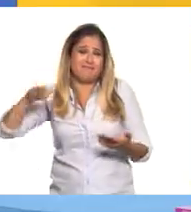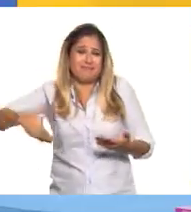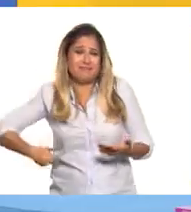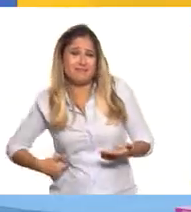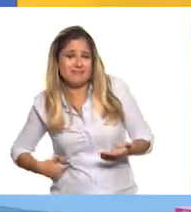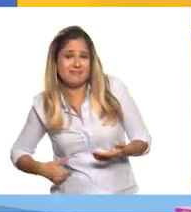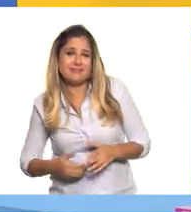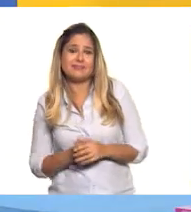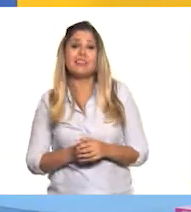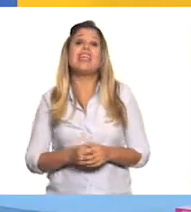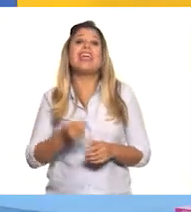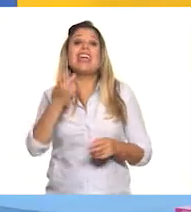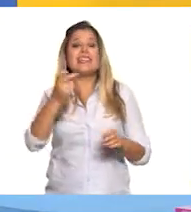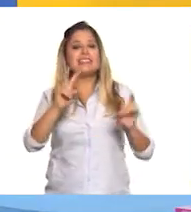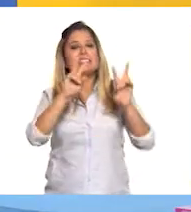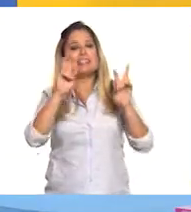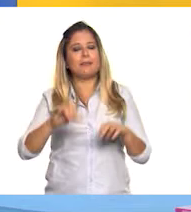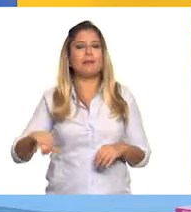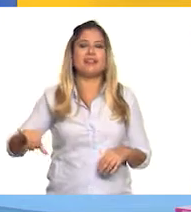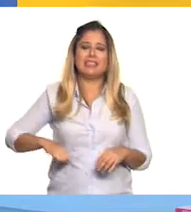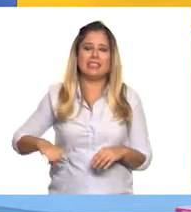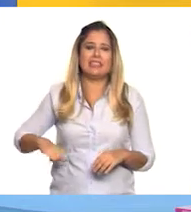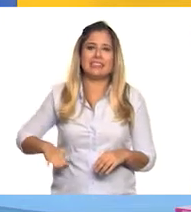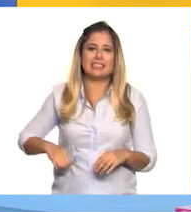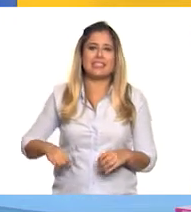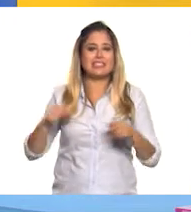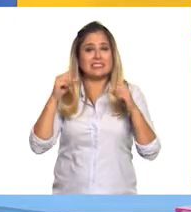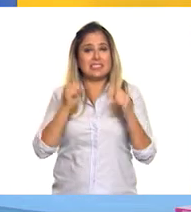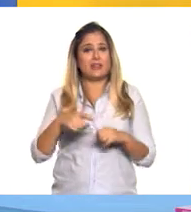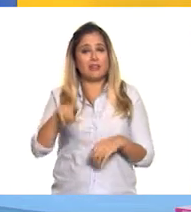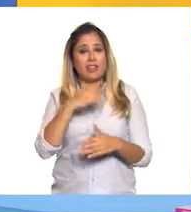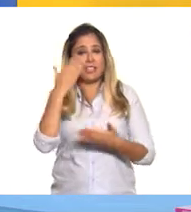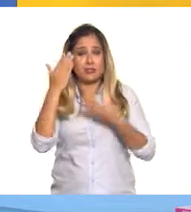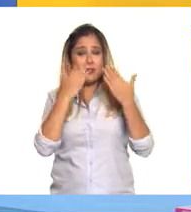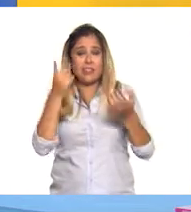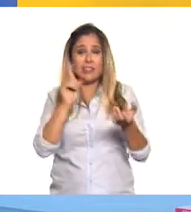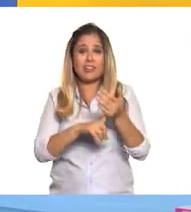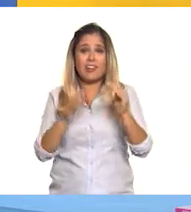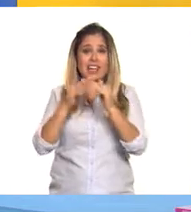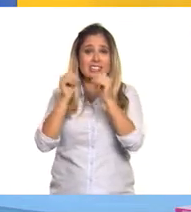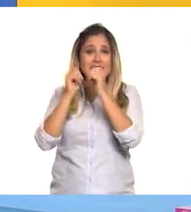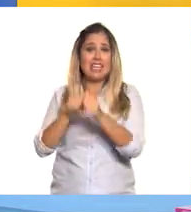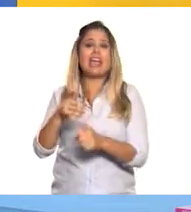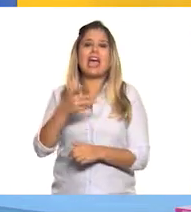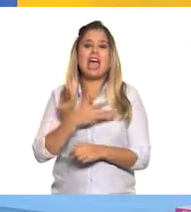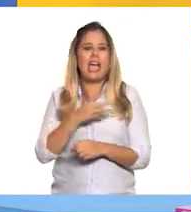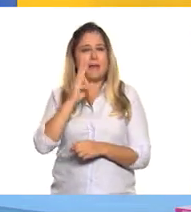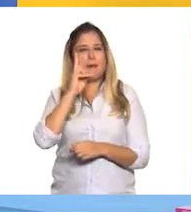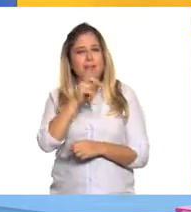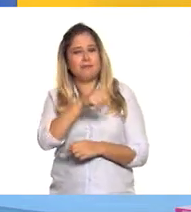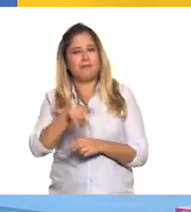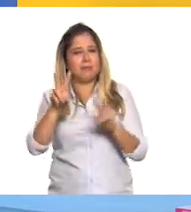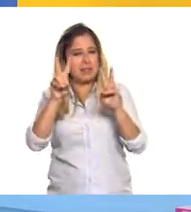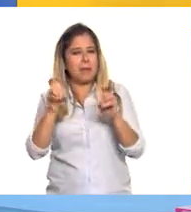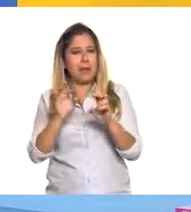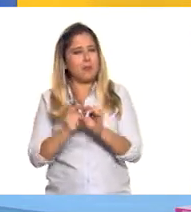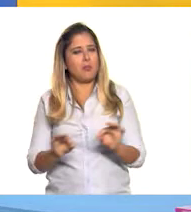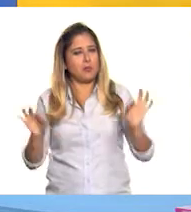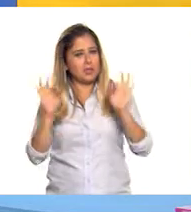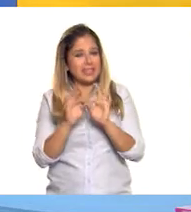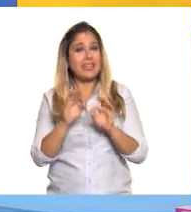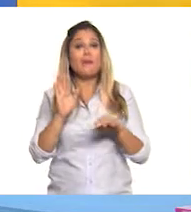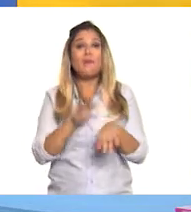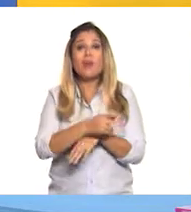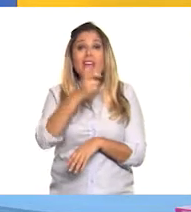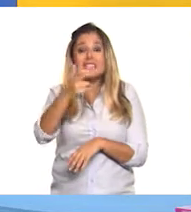un tema muy interesante. Seguro que a nuestros estudiantes en casa también les va a llamar la atención, María, porque es justo